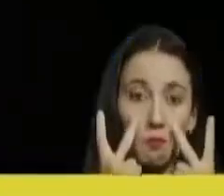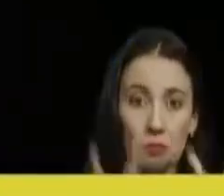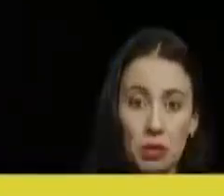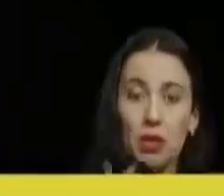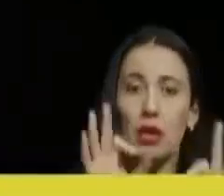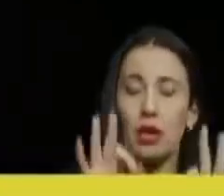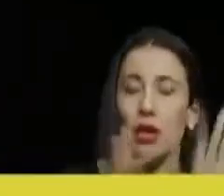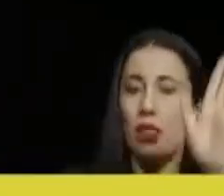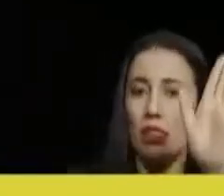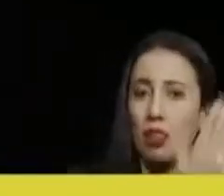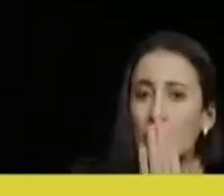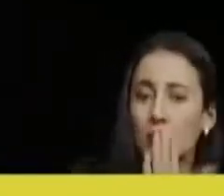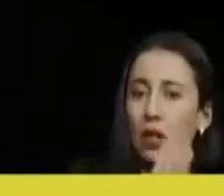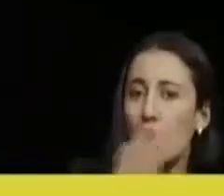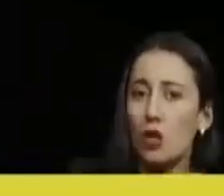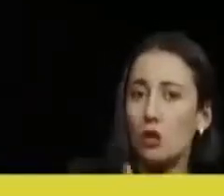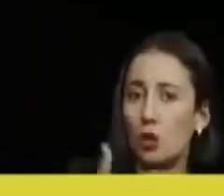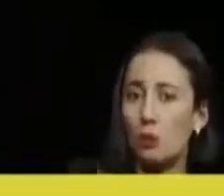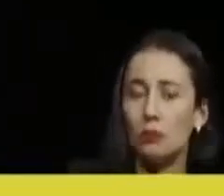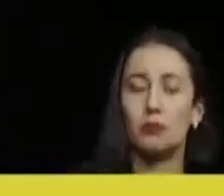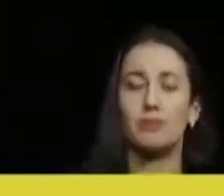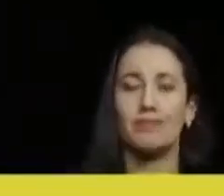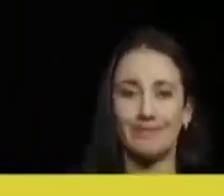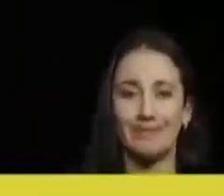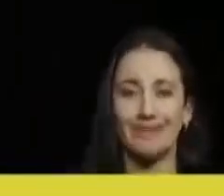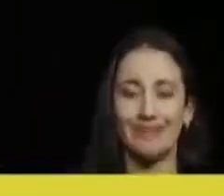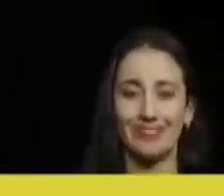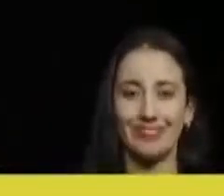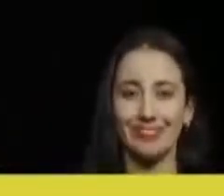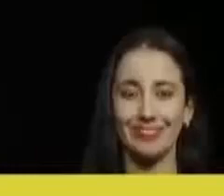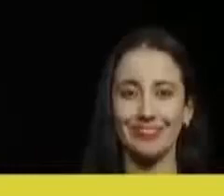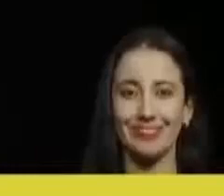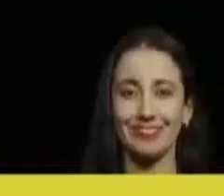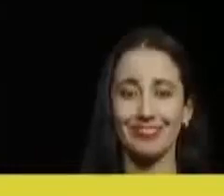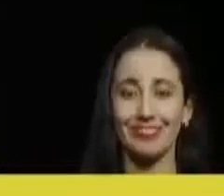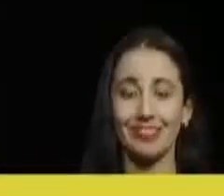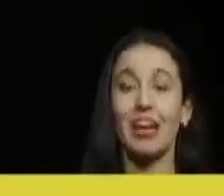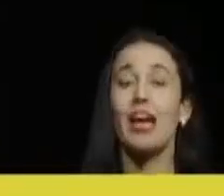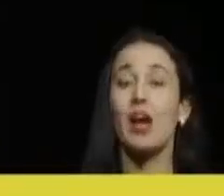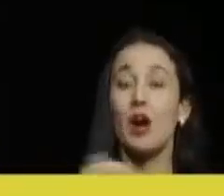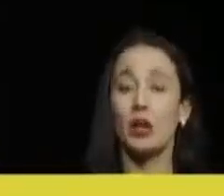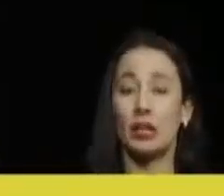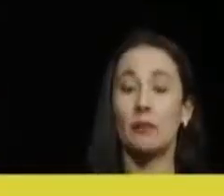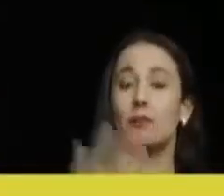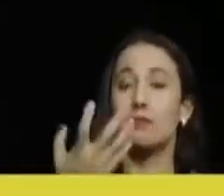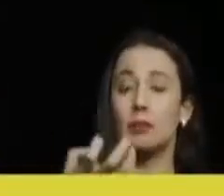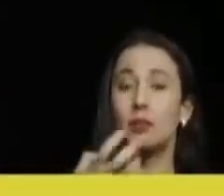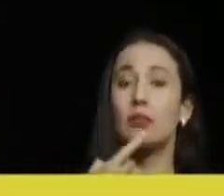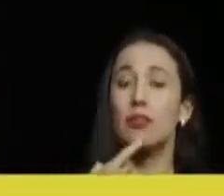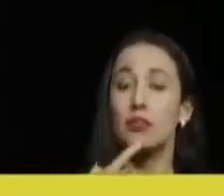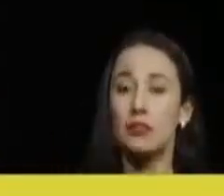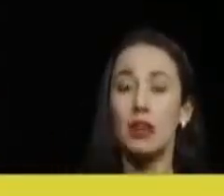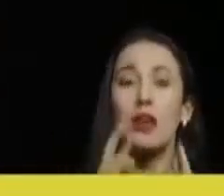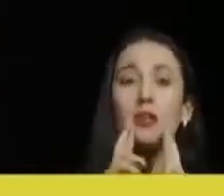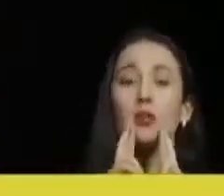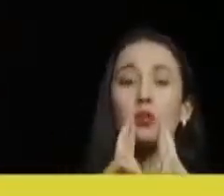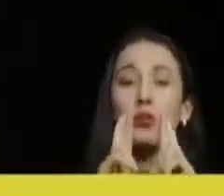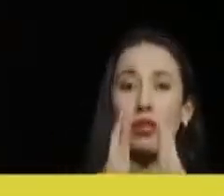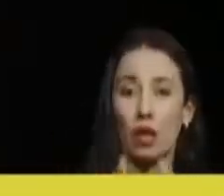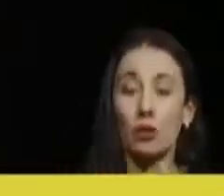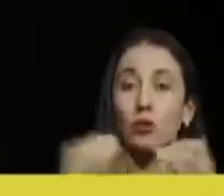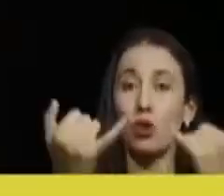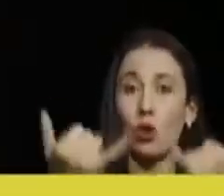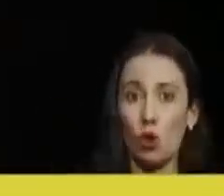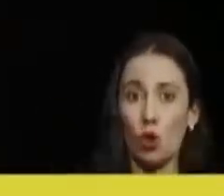el desarrollo de este proceso. Queremos resaltar que la transmisión de los resultados